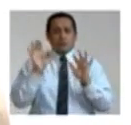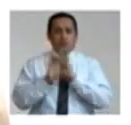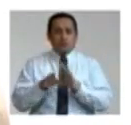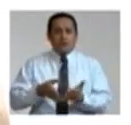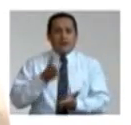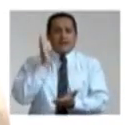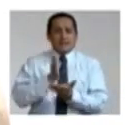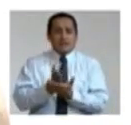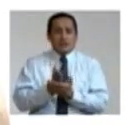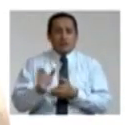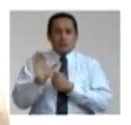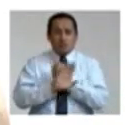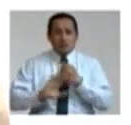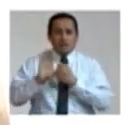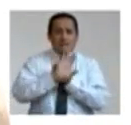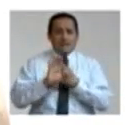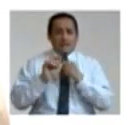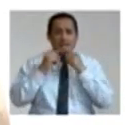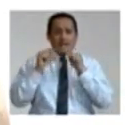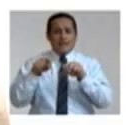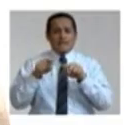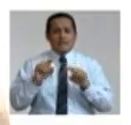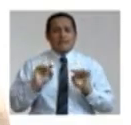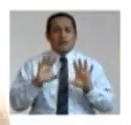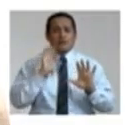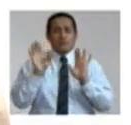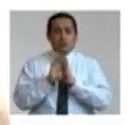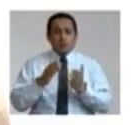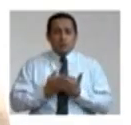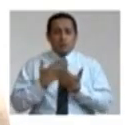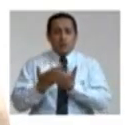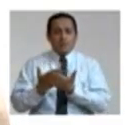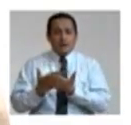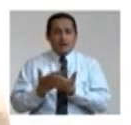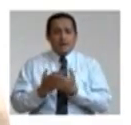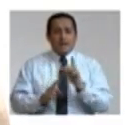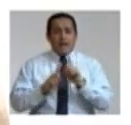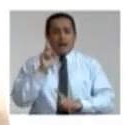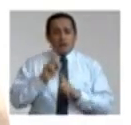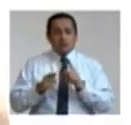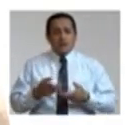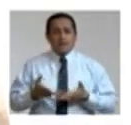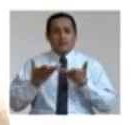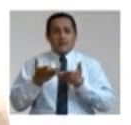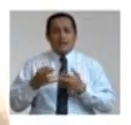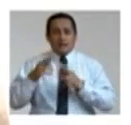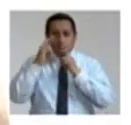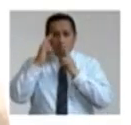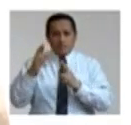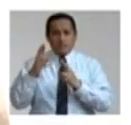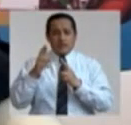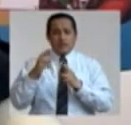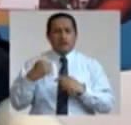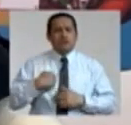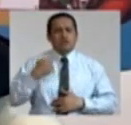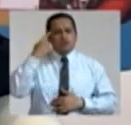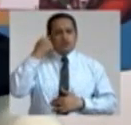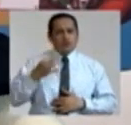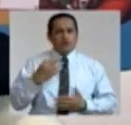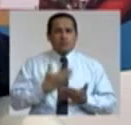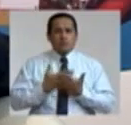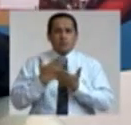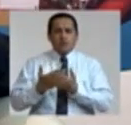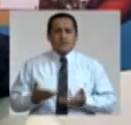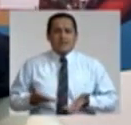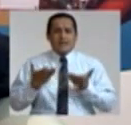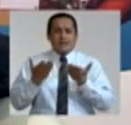peligrosa? ¿La sentencia resguarda esta probable contingencia? ¿Le No, da algún papel al INPE, por ejemplo? Yo creo que